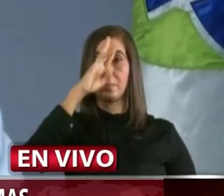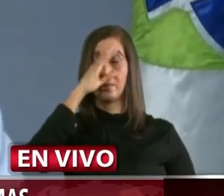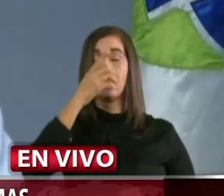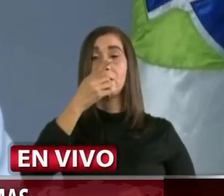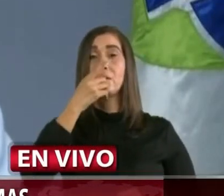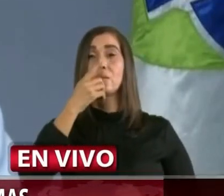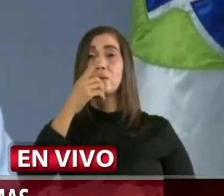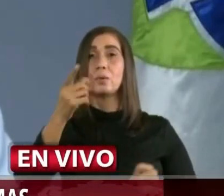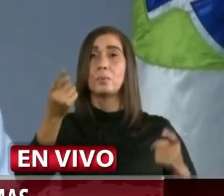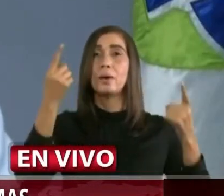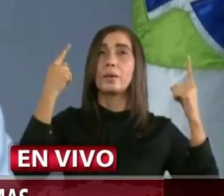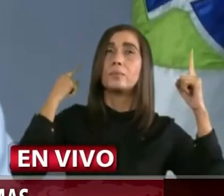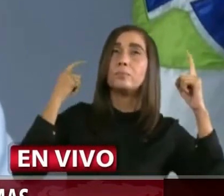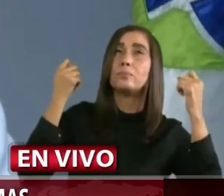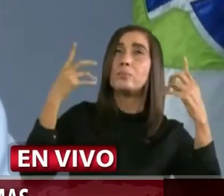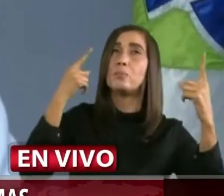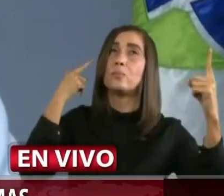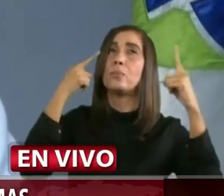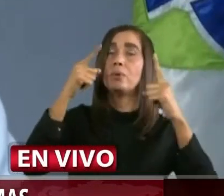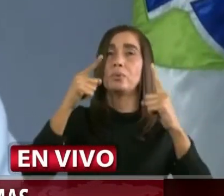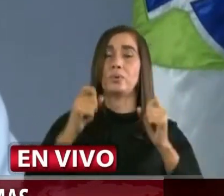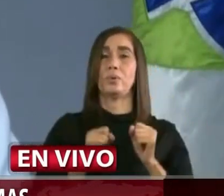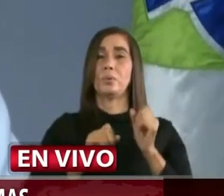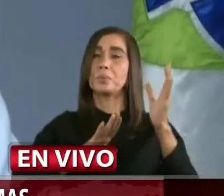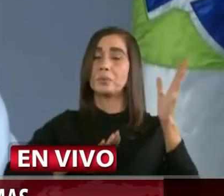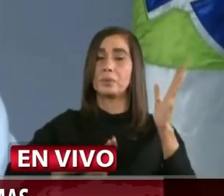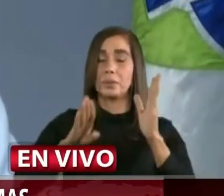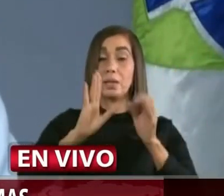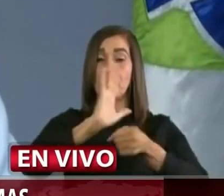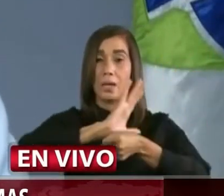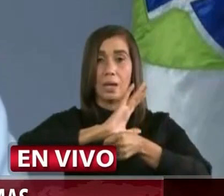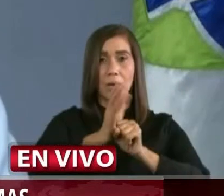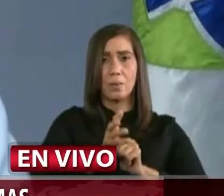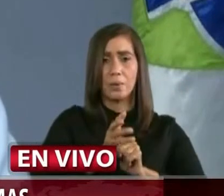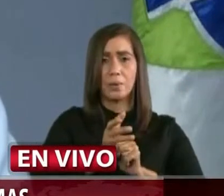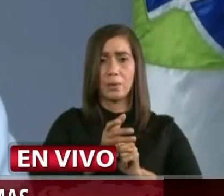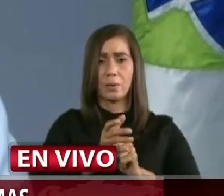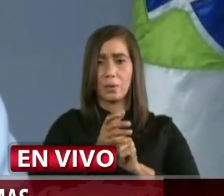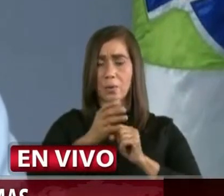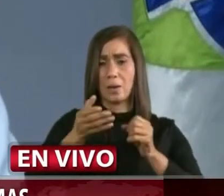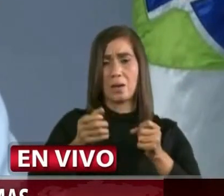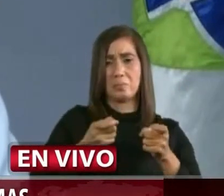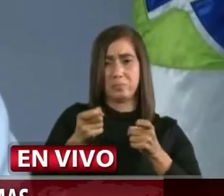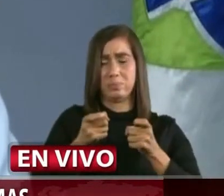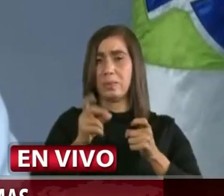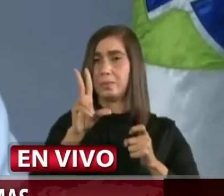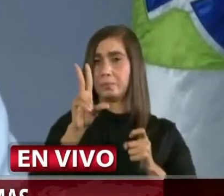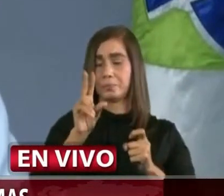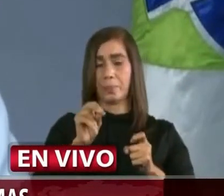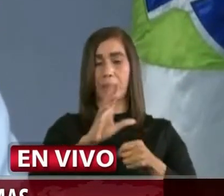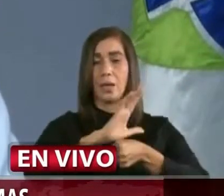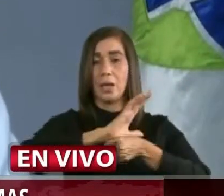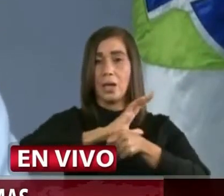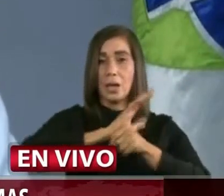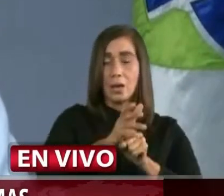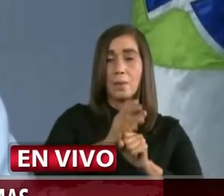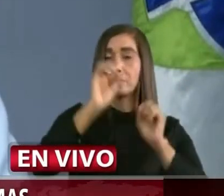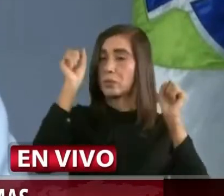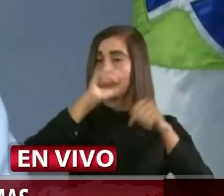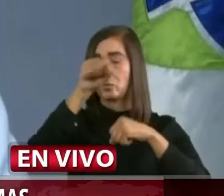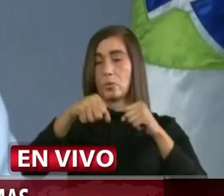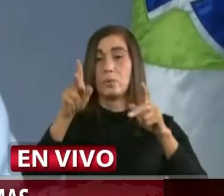de logros y echados adelante, y el COVID-19 no será un óbice para que todos,